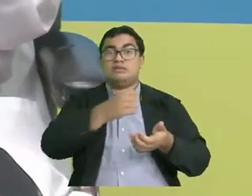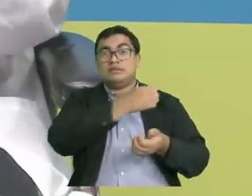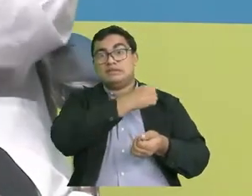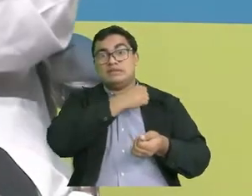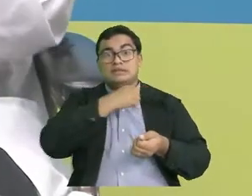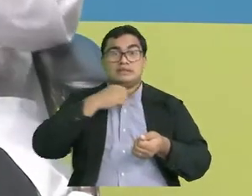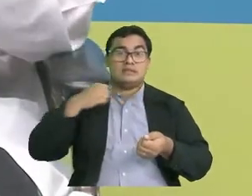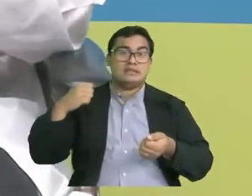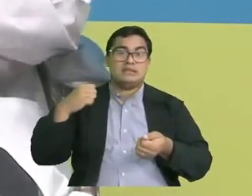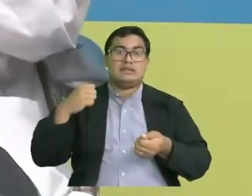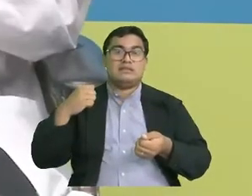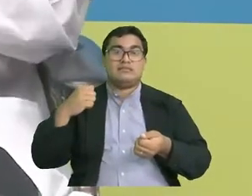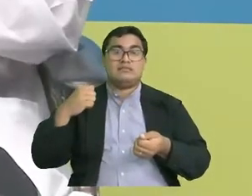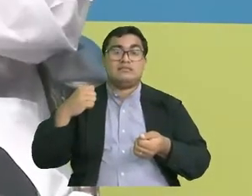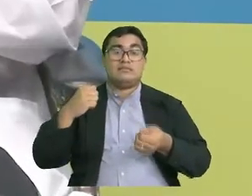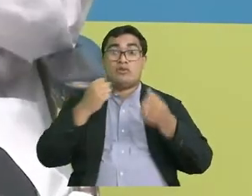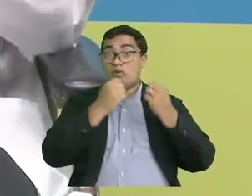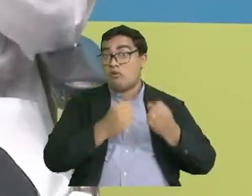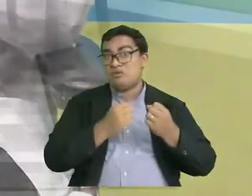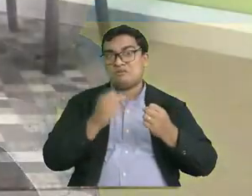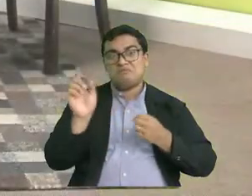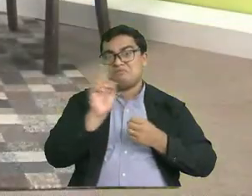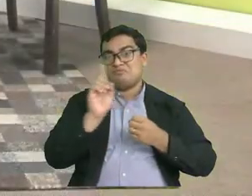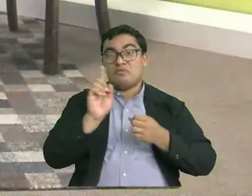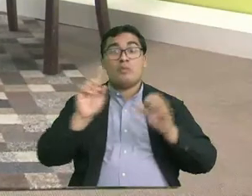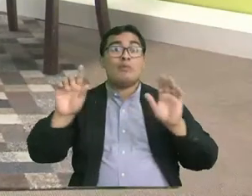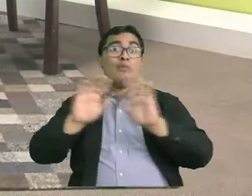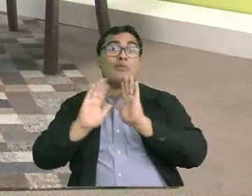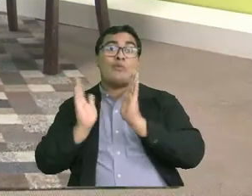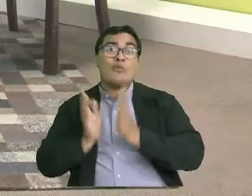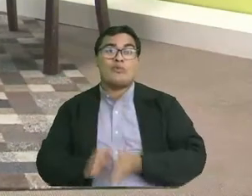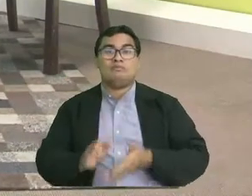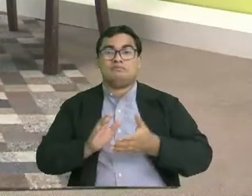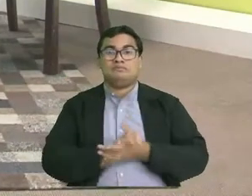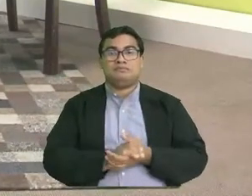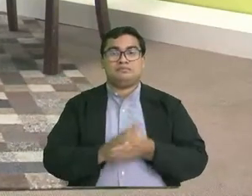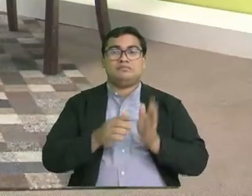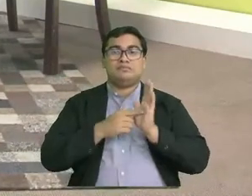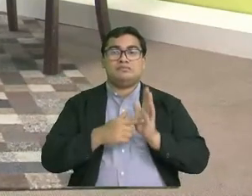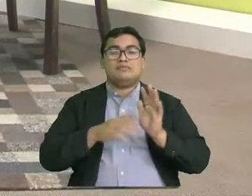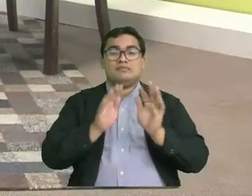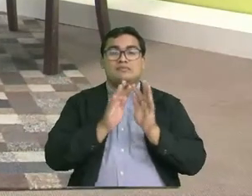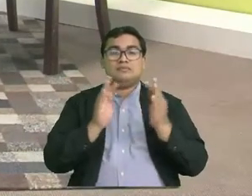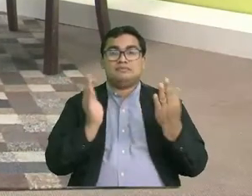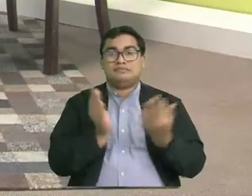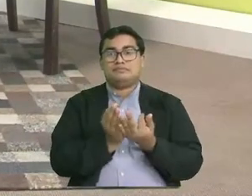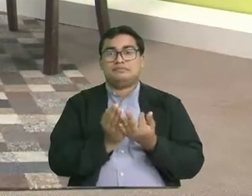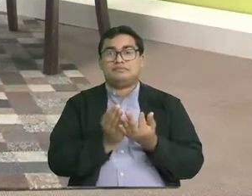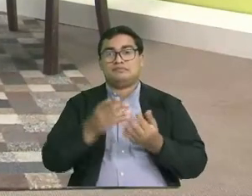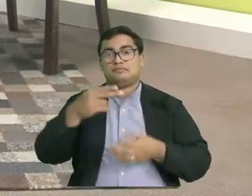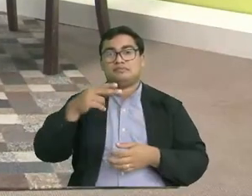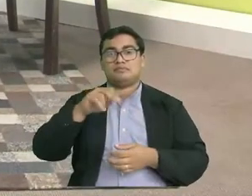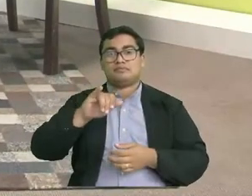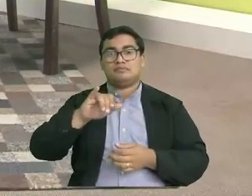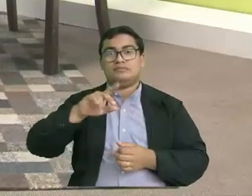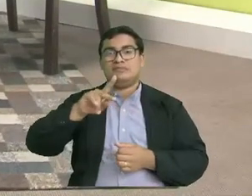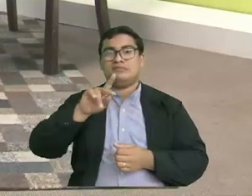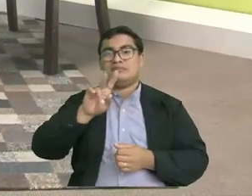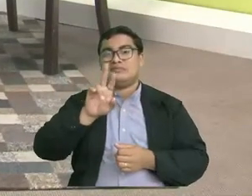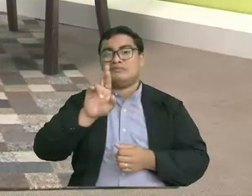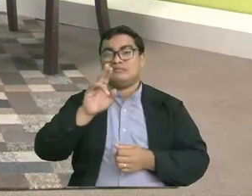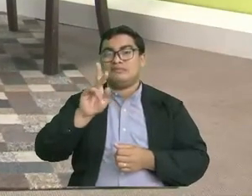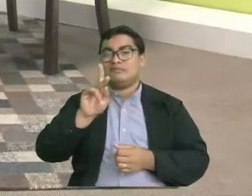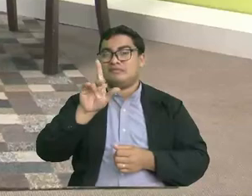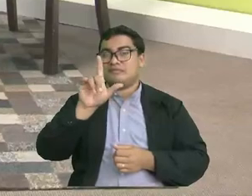mire, no es varón, es mujer. Uh-huh. Entonces la familia generalmente, porque estos casos de hiperplasia por lo general